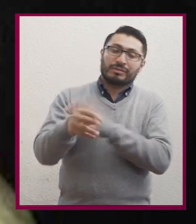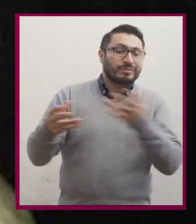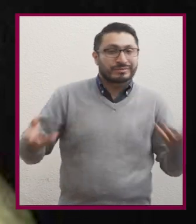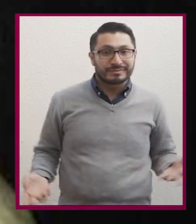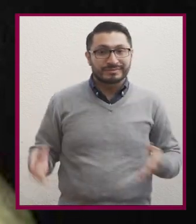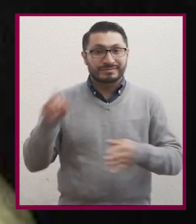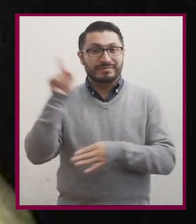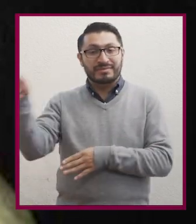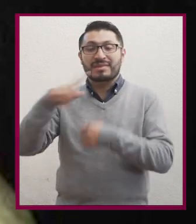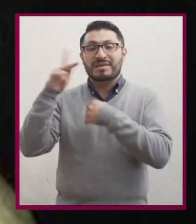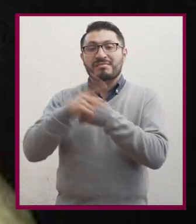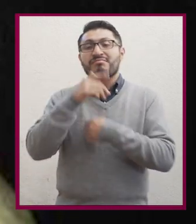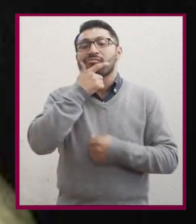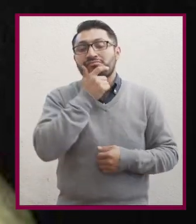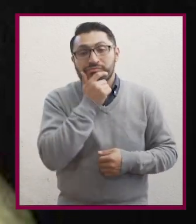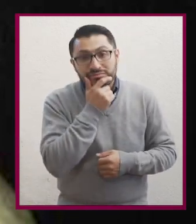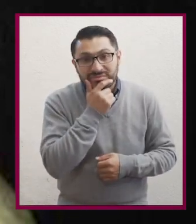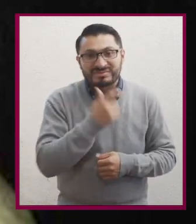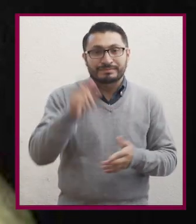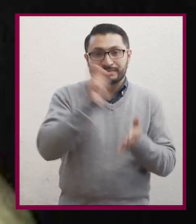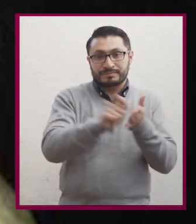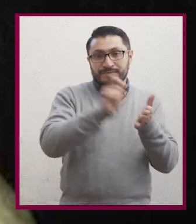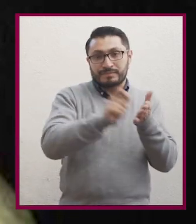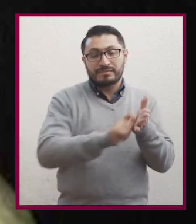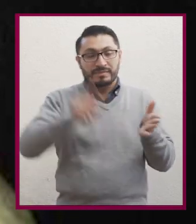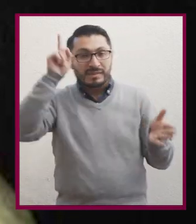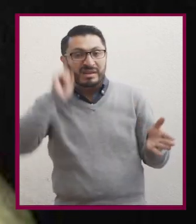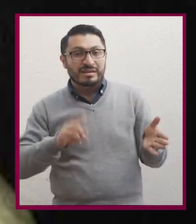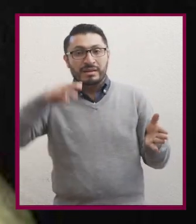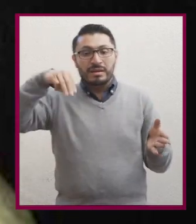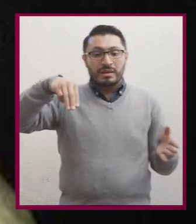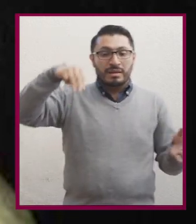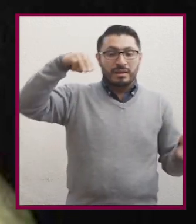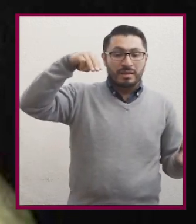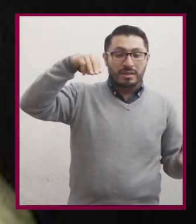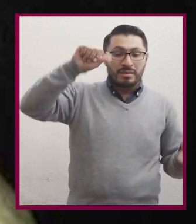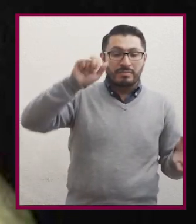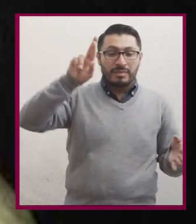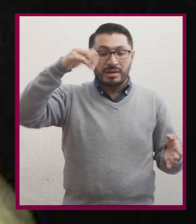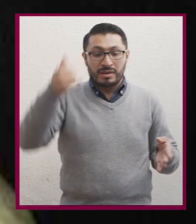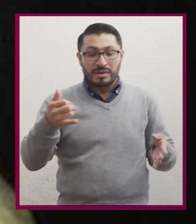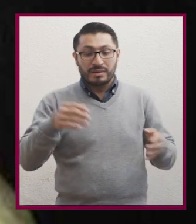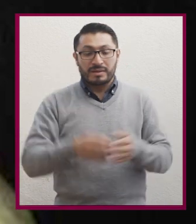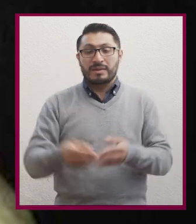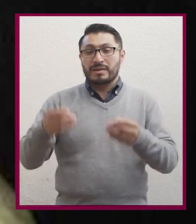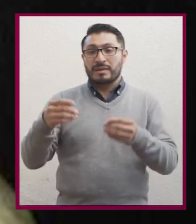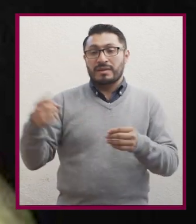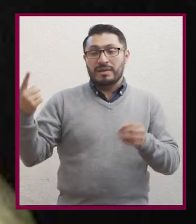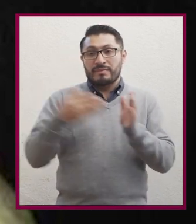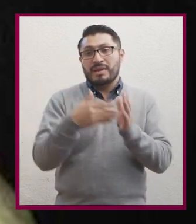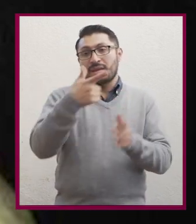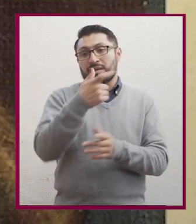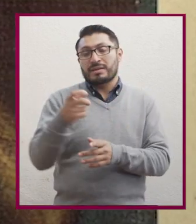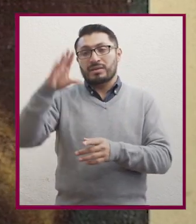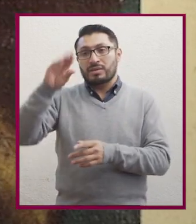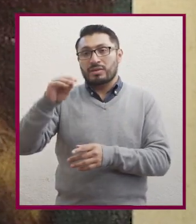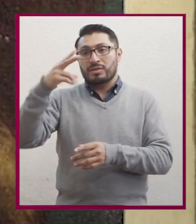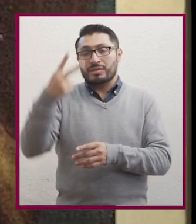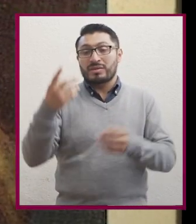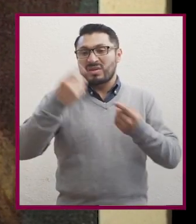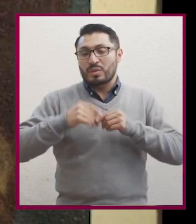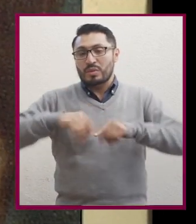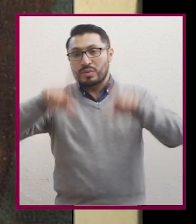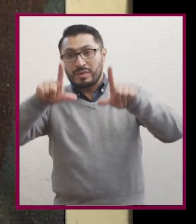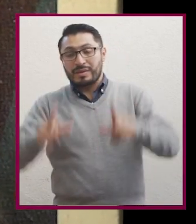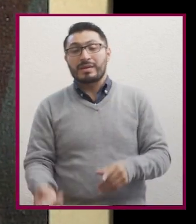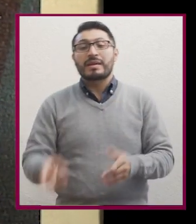En Inglaterra, la escritora y filósofa Mary Wollstonecraft publicó en 1792 su obra Vindicación